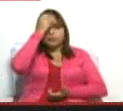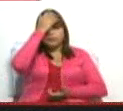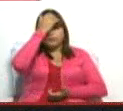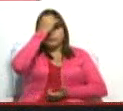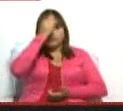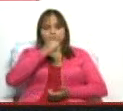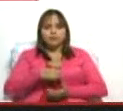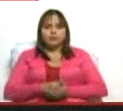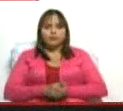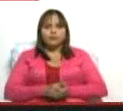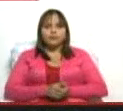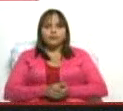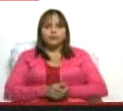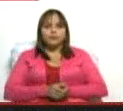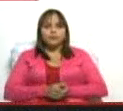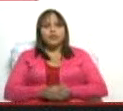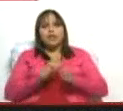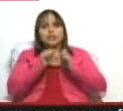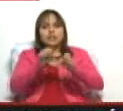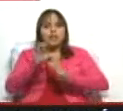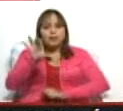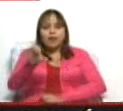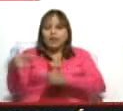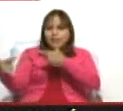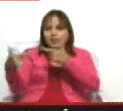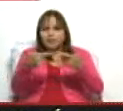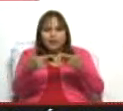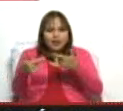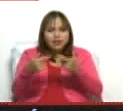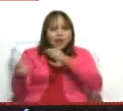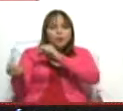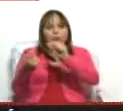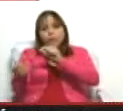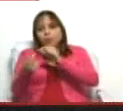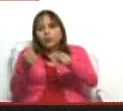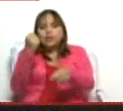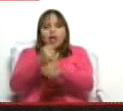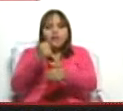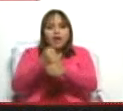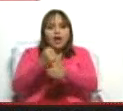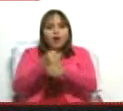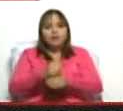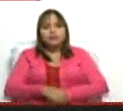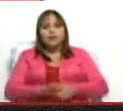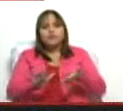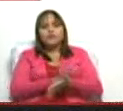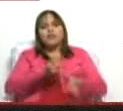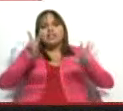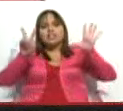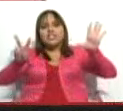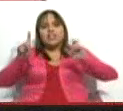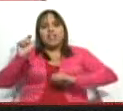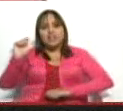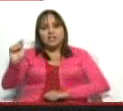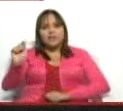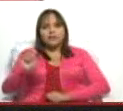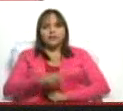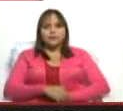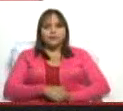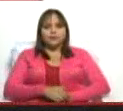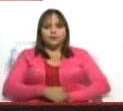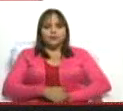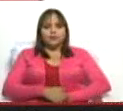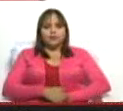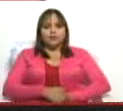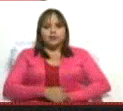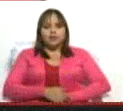Continúa en todo el país el debate y la acción ahora sobre las 7T puestas en la mesa de